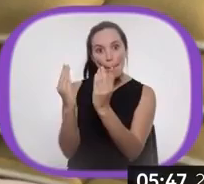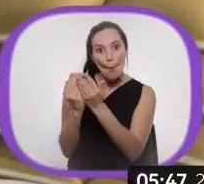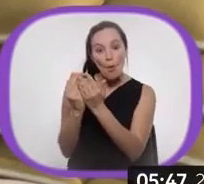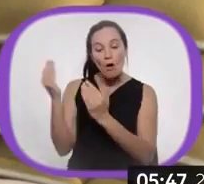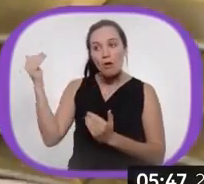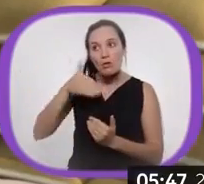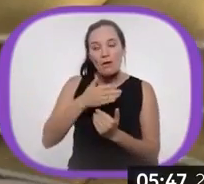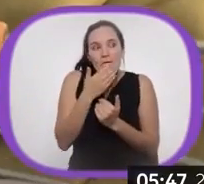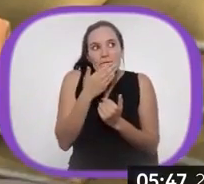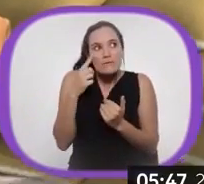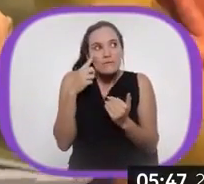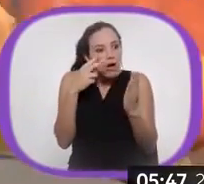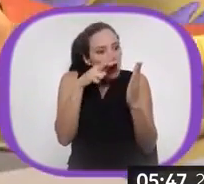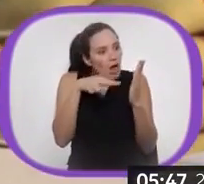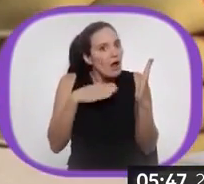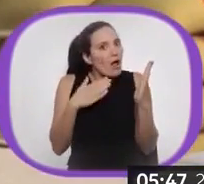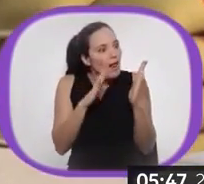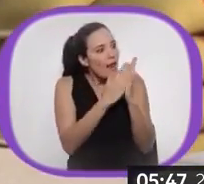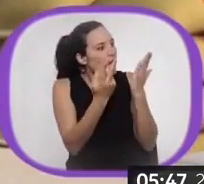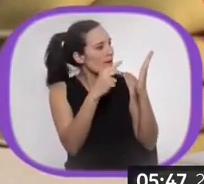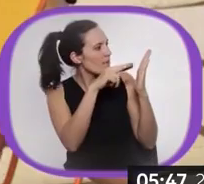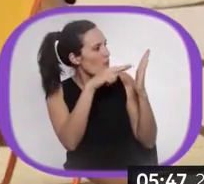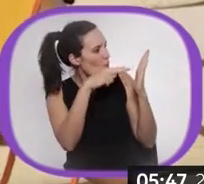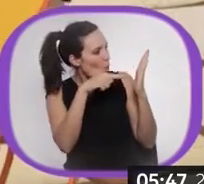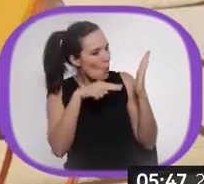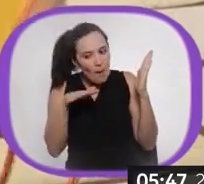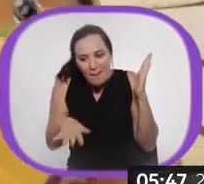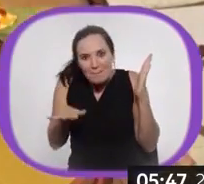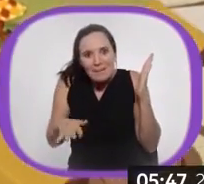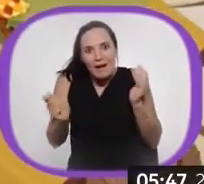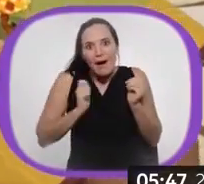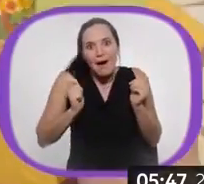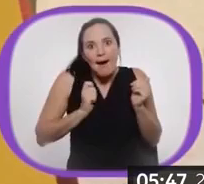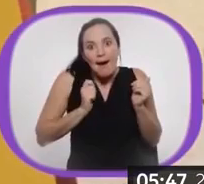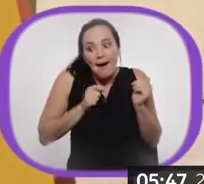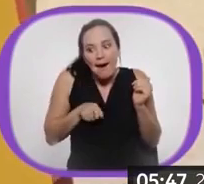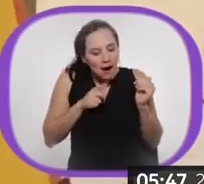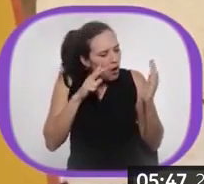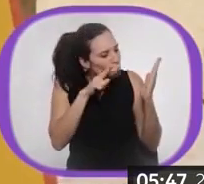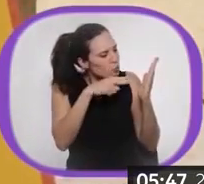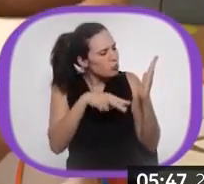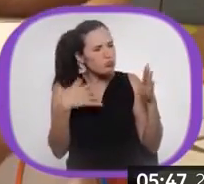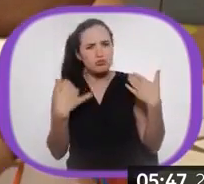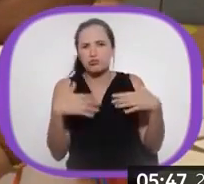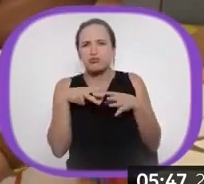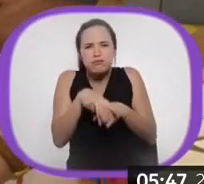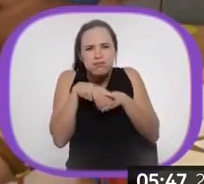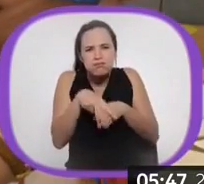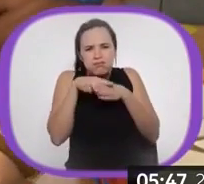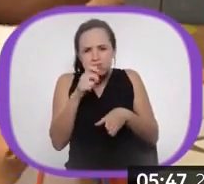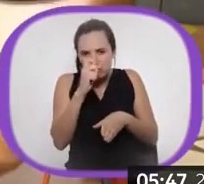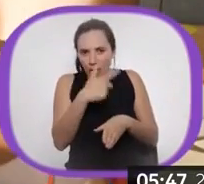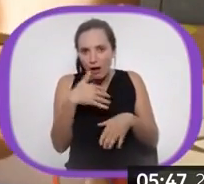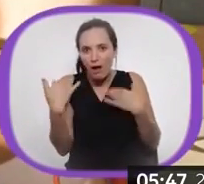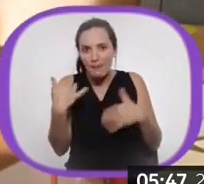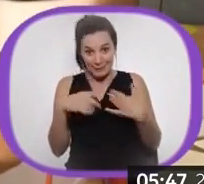leído sobre él en el gran libro de los pequeños caballeros. ¡Oh! ¡Miren! ¡Cabalga muy rápido! ¡Oh!